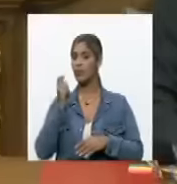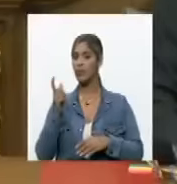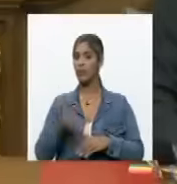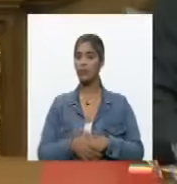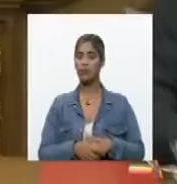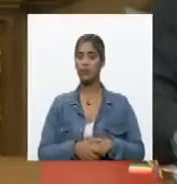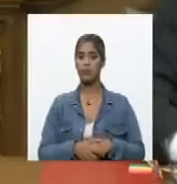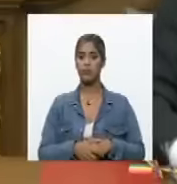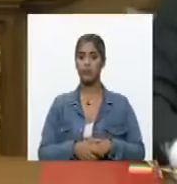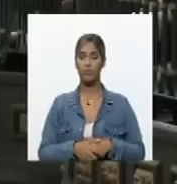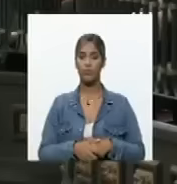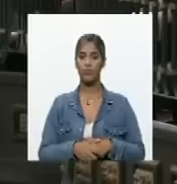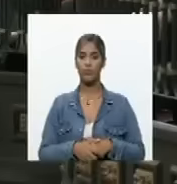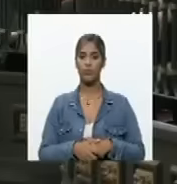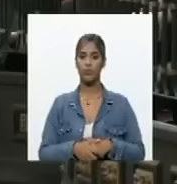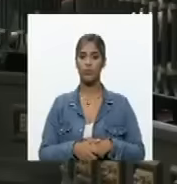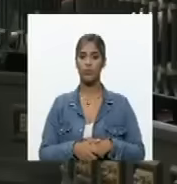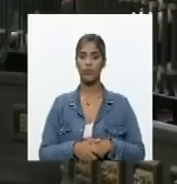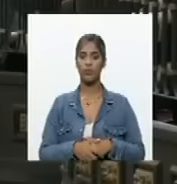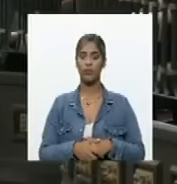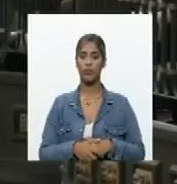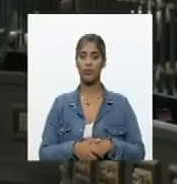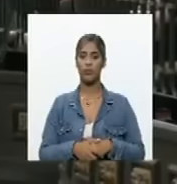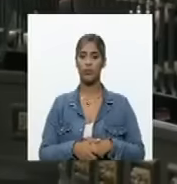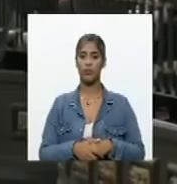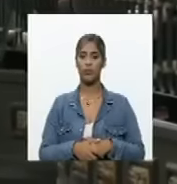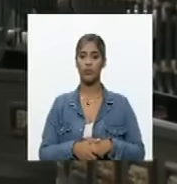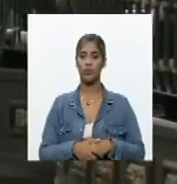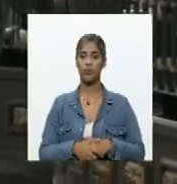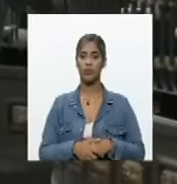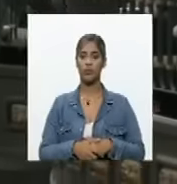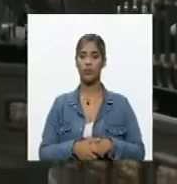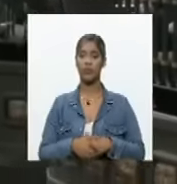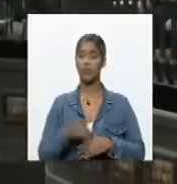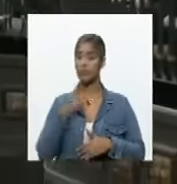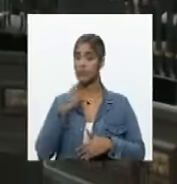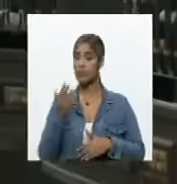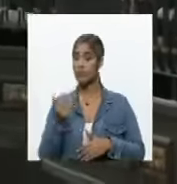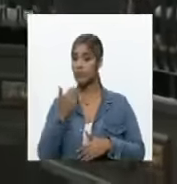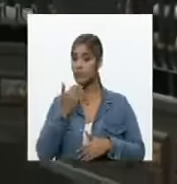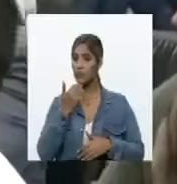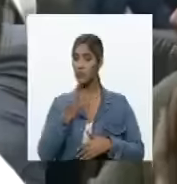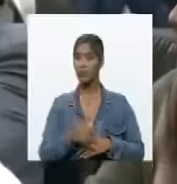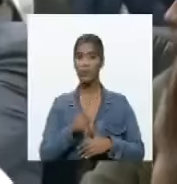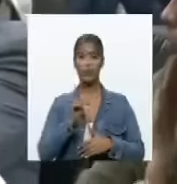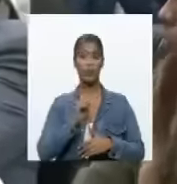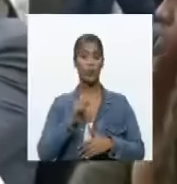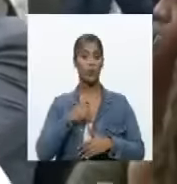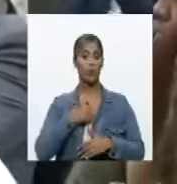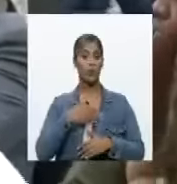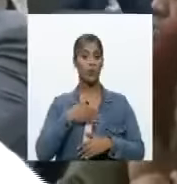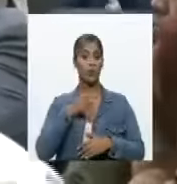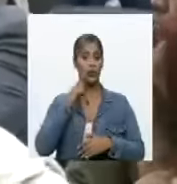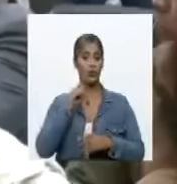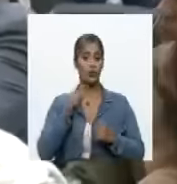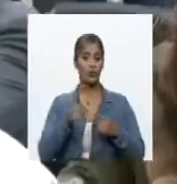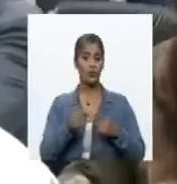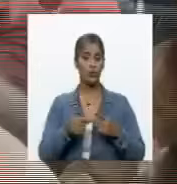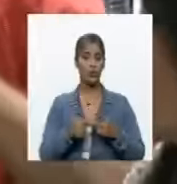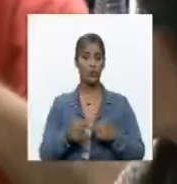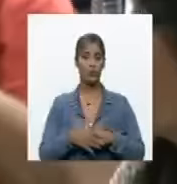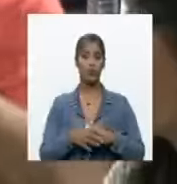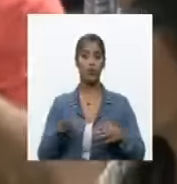Molina. Pensé que estaba votando, diputado, disculpe. No, presidente, solo una observación para ir